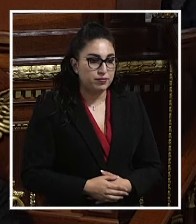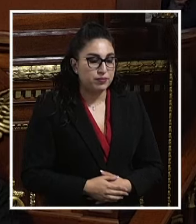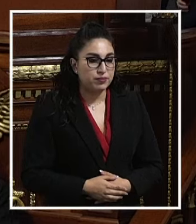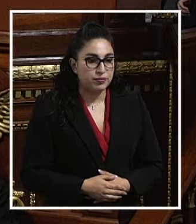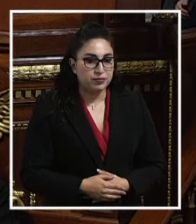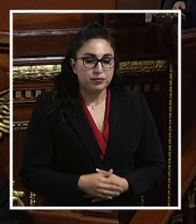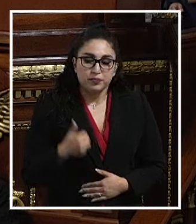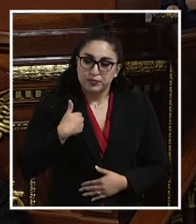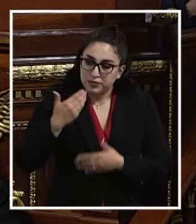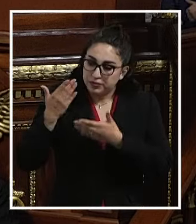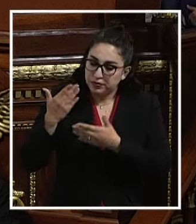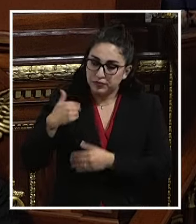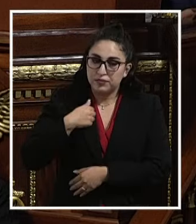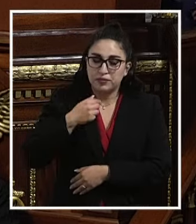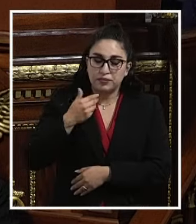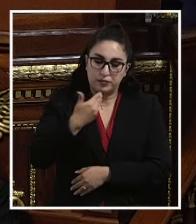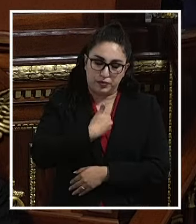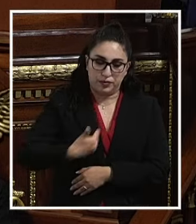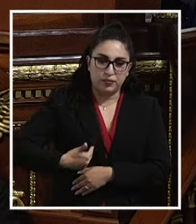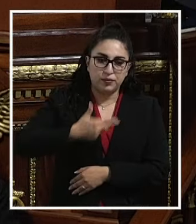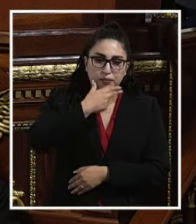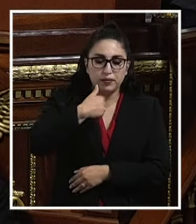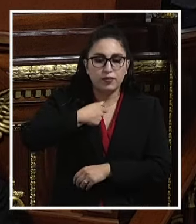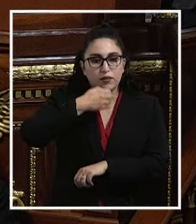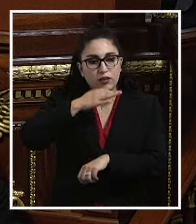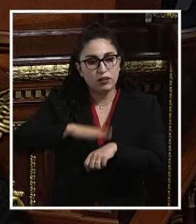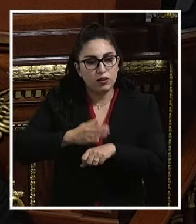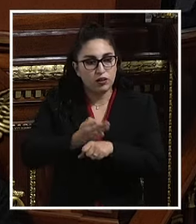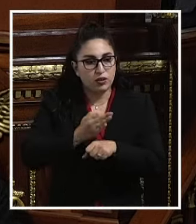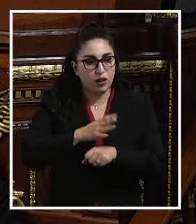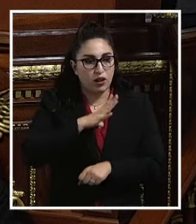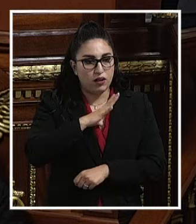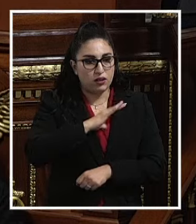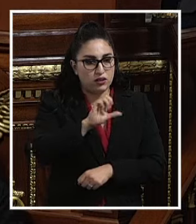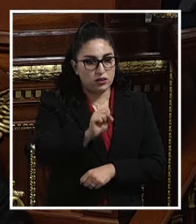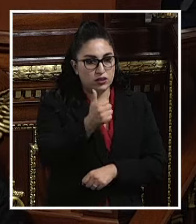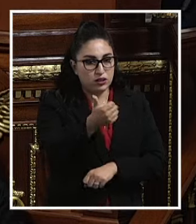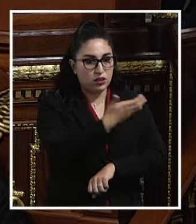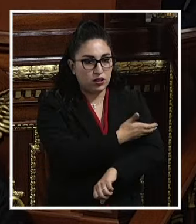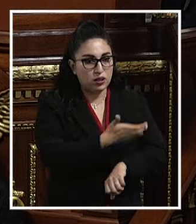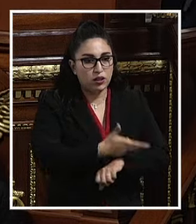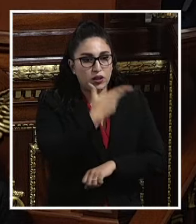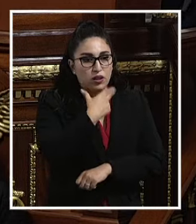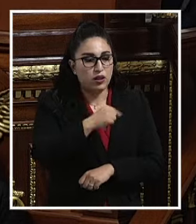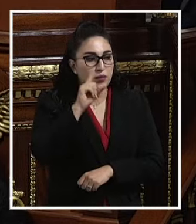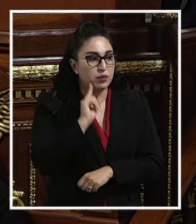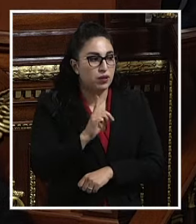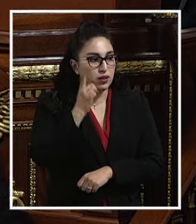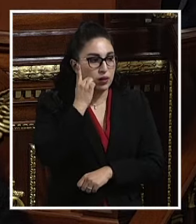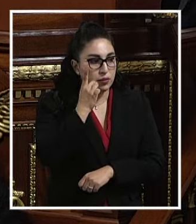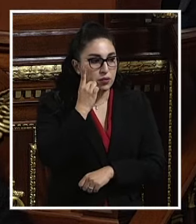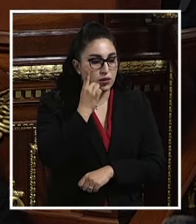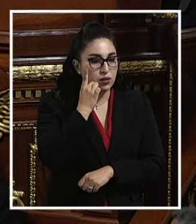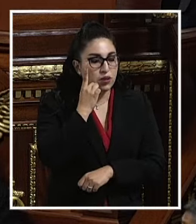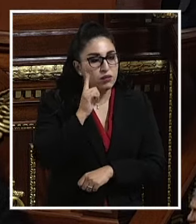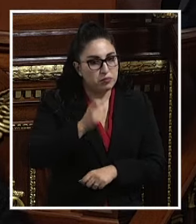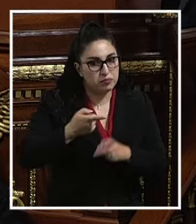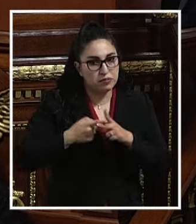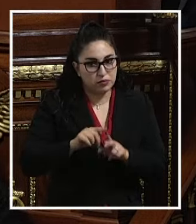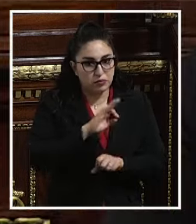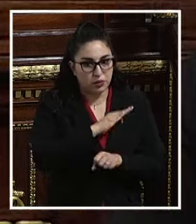Diputado presidente, hay una asistencia de 66 diputadas y diputados electos. Hay